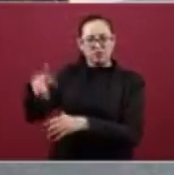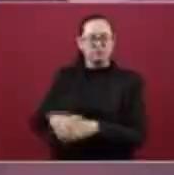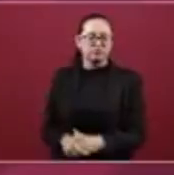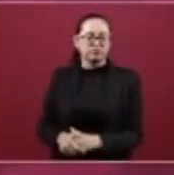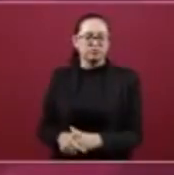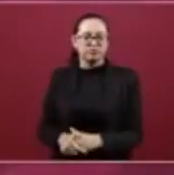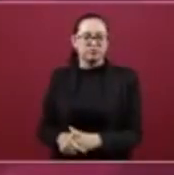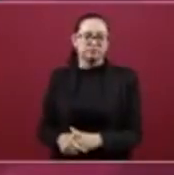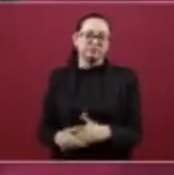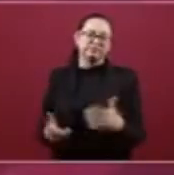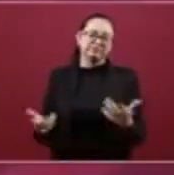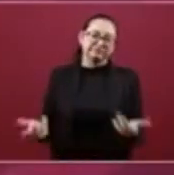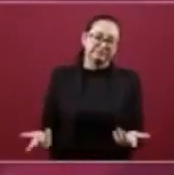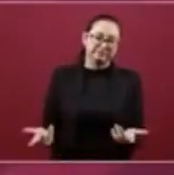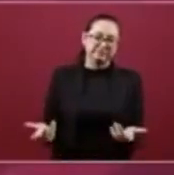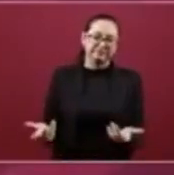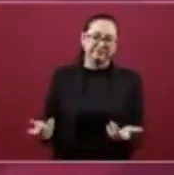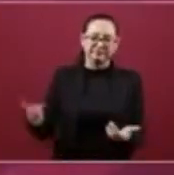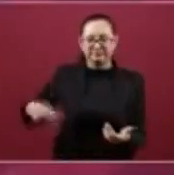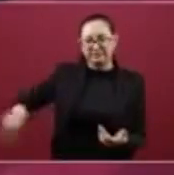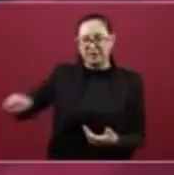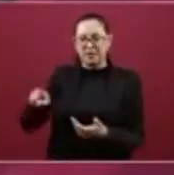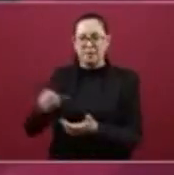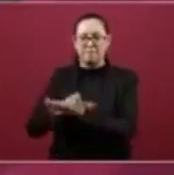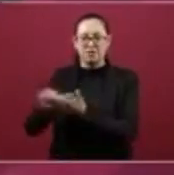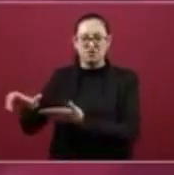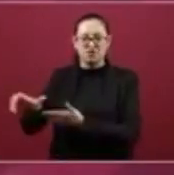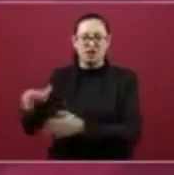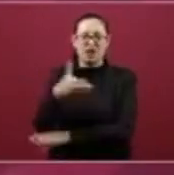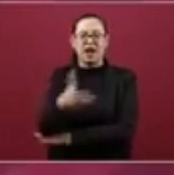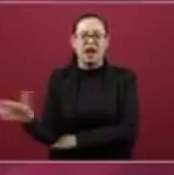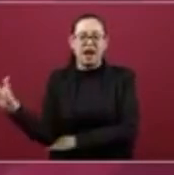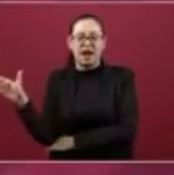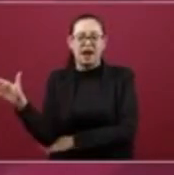Nada más que a 1 millón de familias campesinas, de